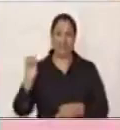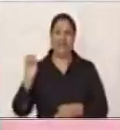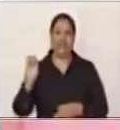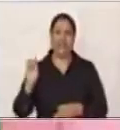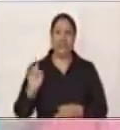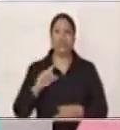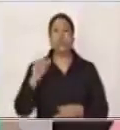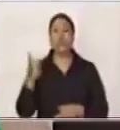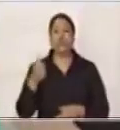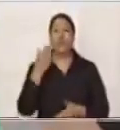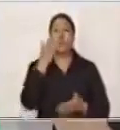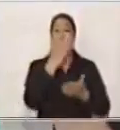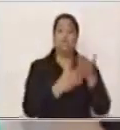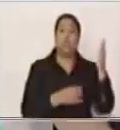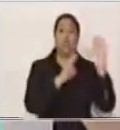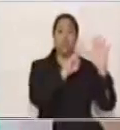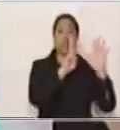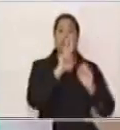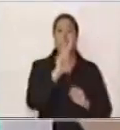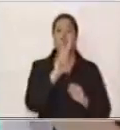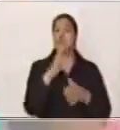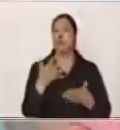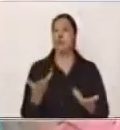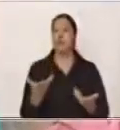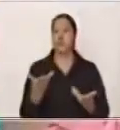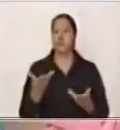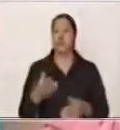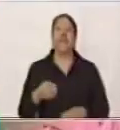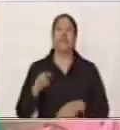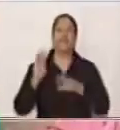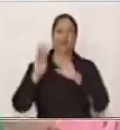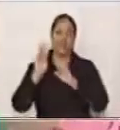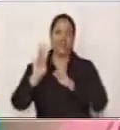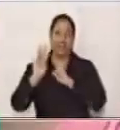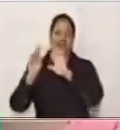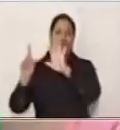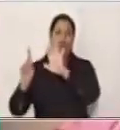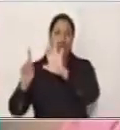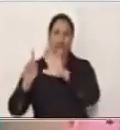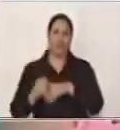la mitad de 72 es 36.